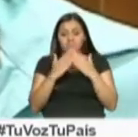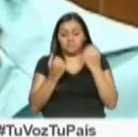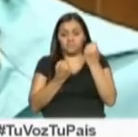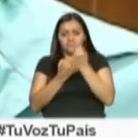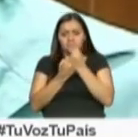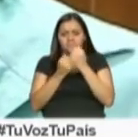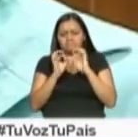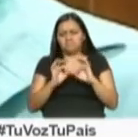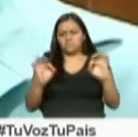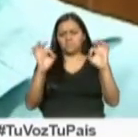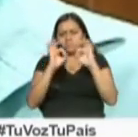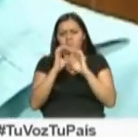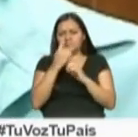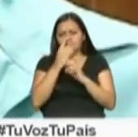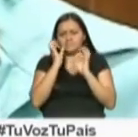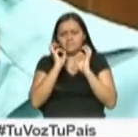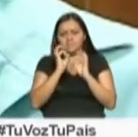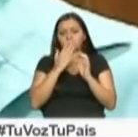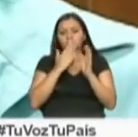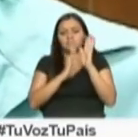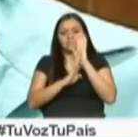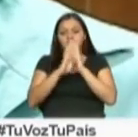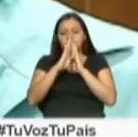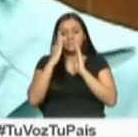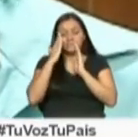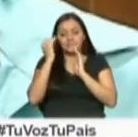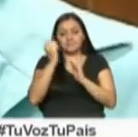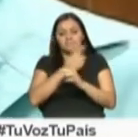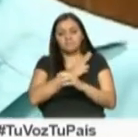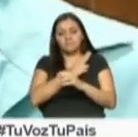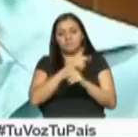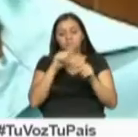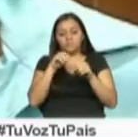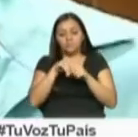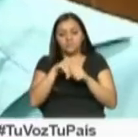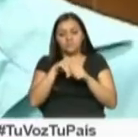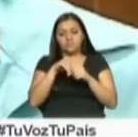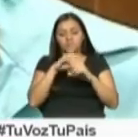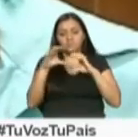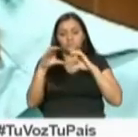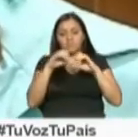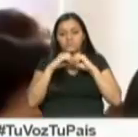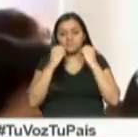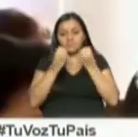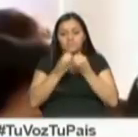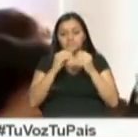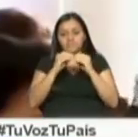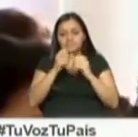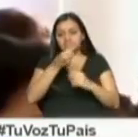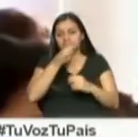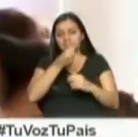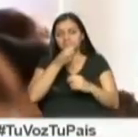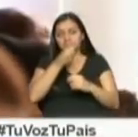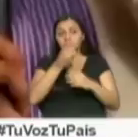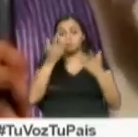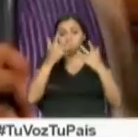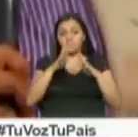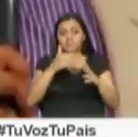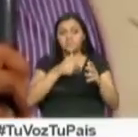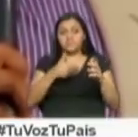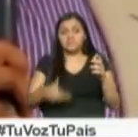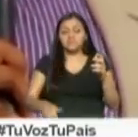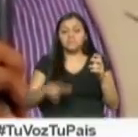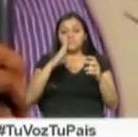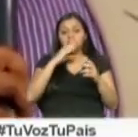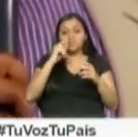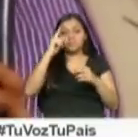muy importante, interesante al desarrollo de la academia universitaria, sobre todo para el campo de la comunicación social y el periodismo. Con el ascenso del presidente Rafael